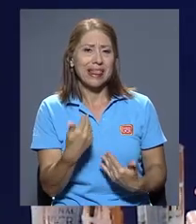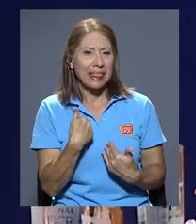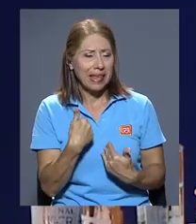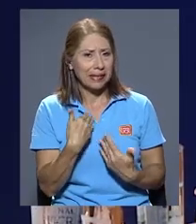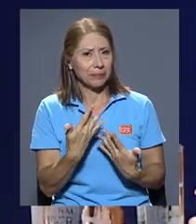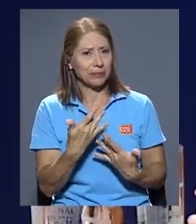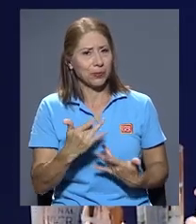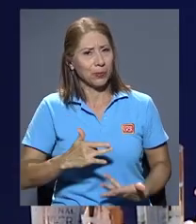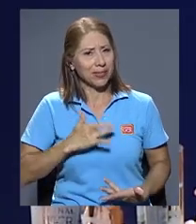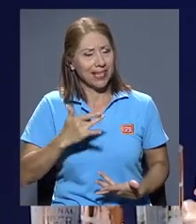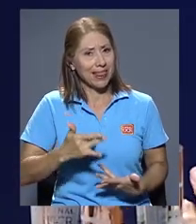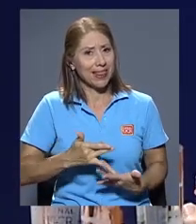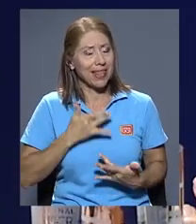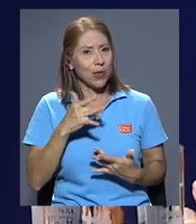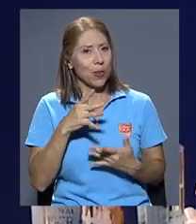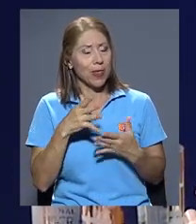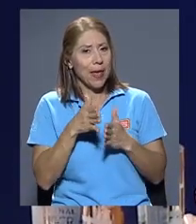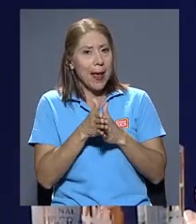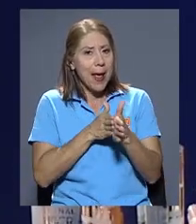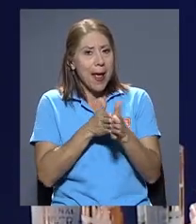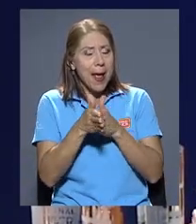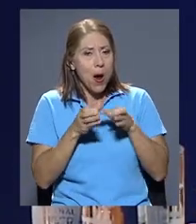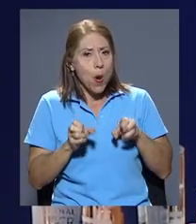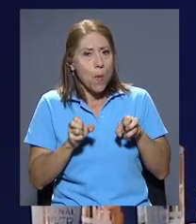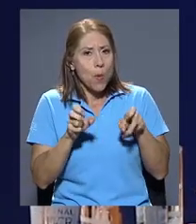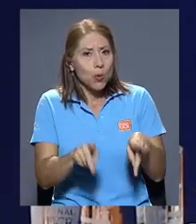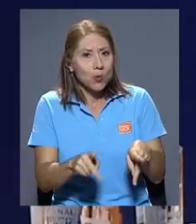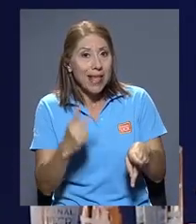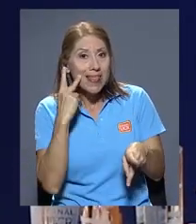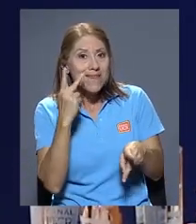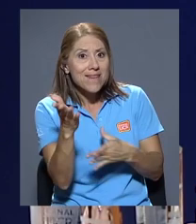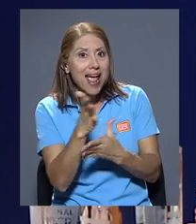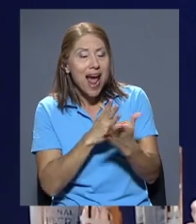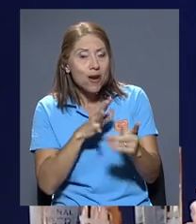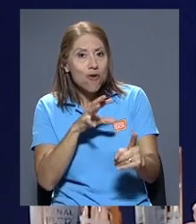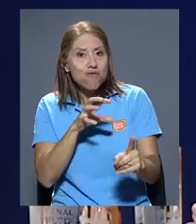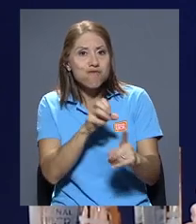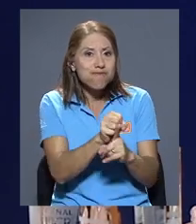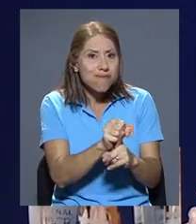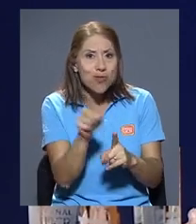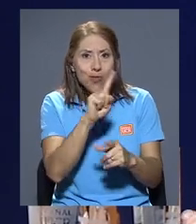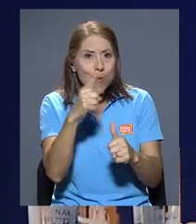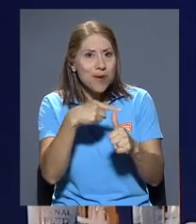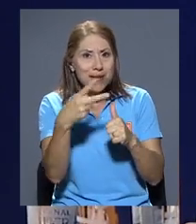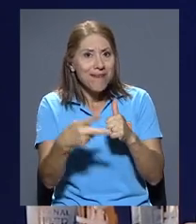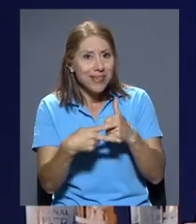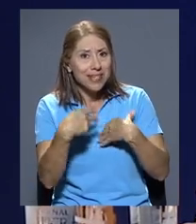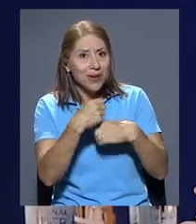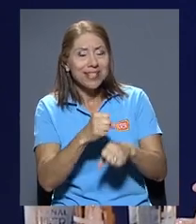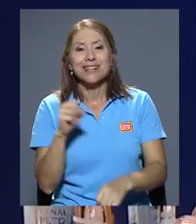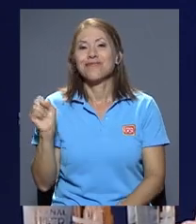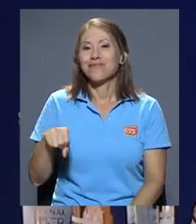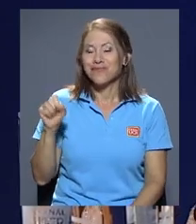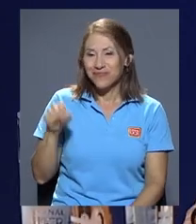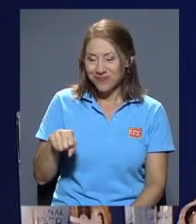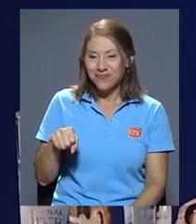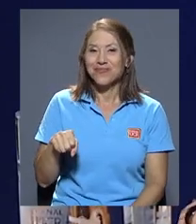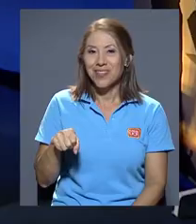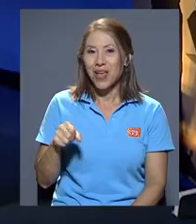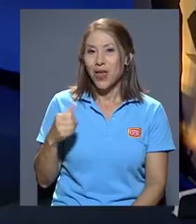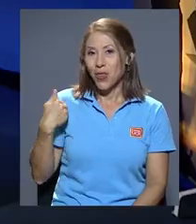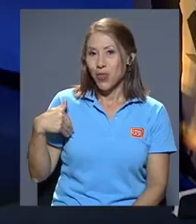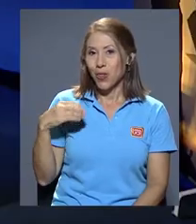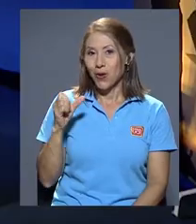un sentido de la oportunidad y cuando ve algo no lo deja ir, no es la primera vez que lo hace. Así es, don Steve es